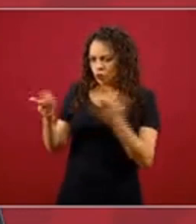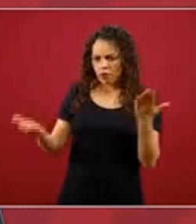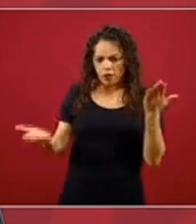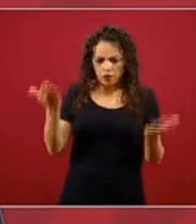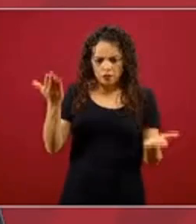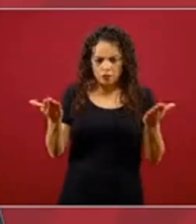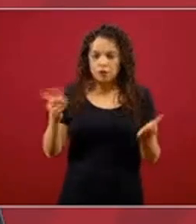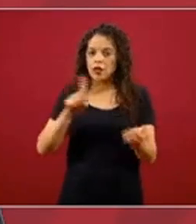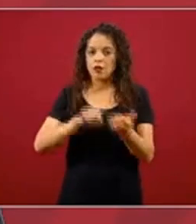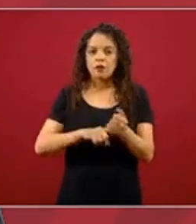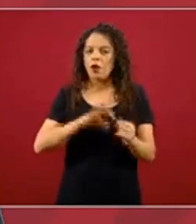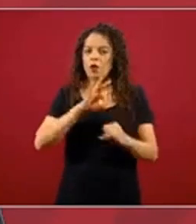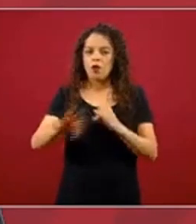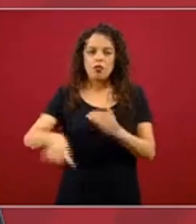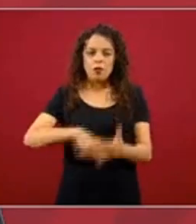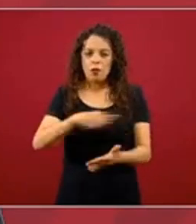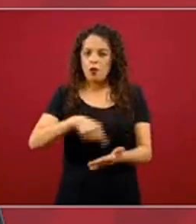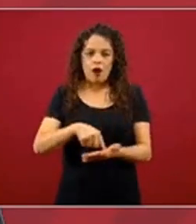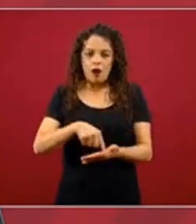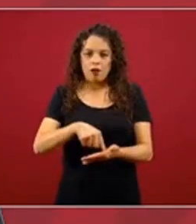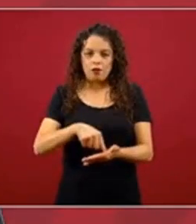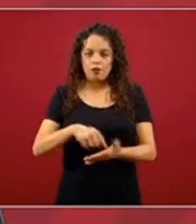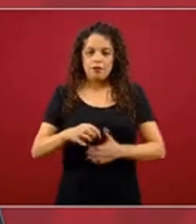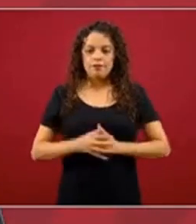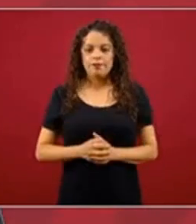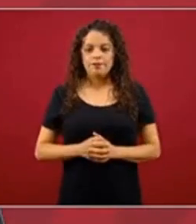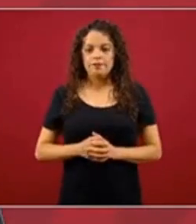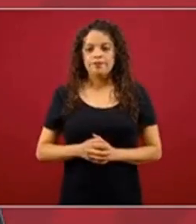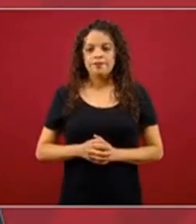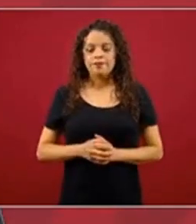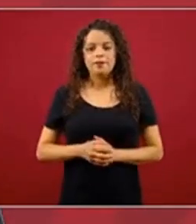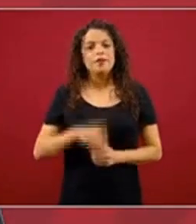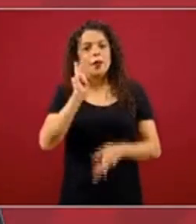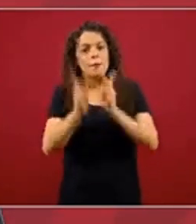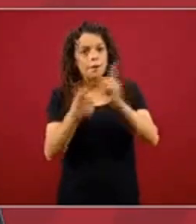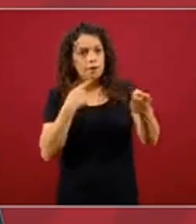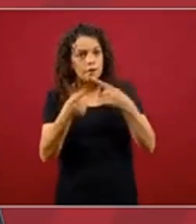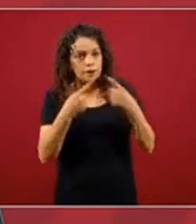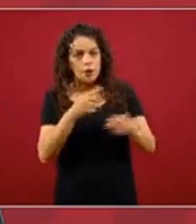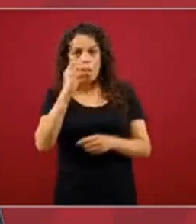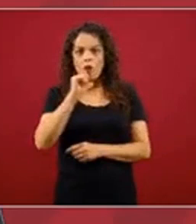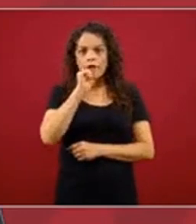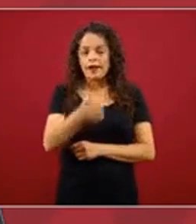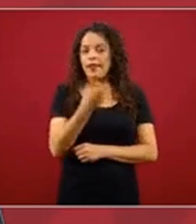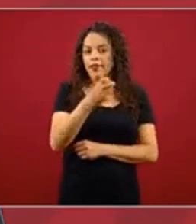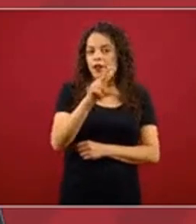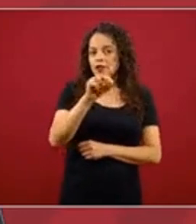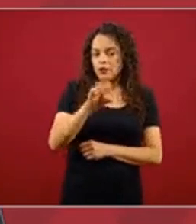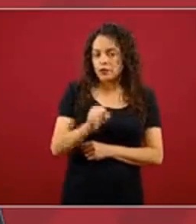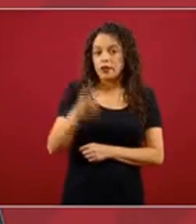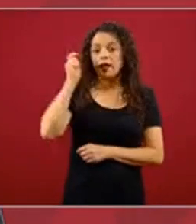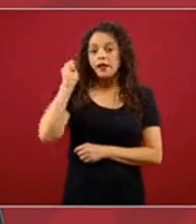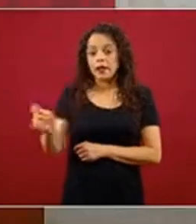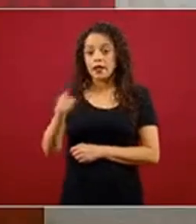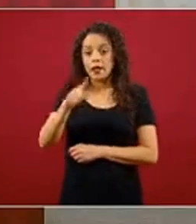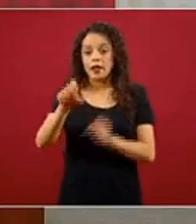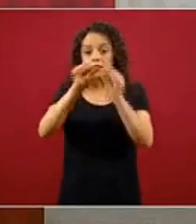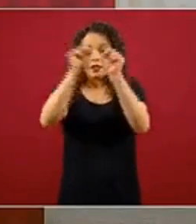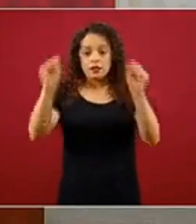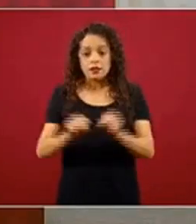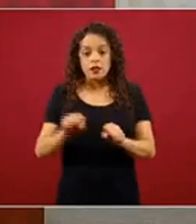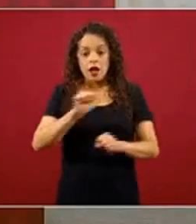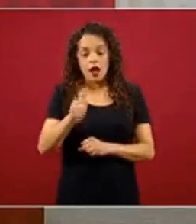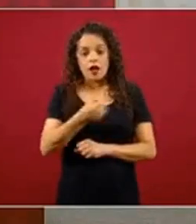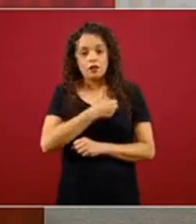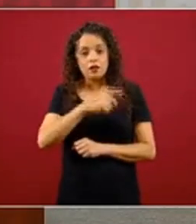últimos lugares. No es de hablar o no hablar, es de que la capacidad instalada del sistema de salud, incluida la